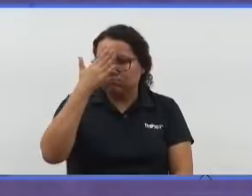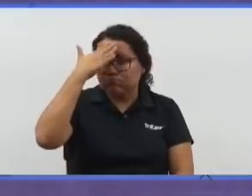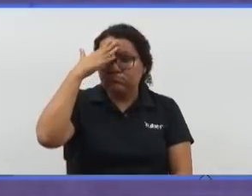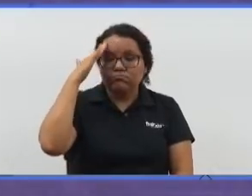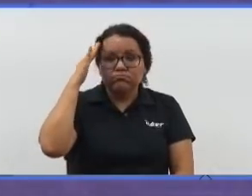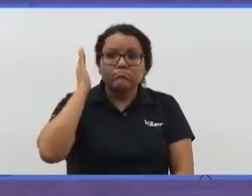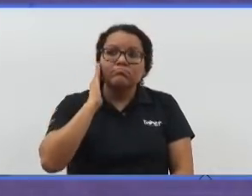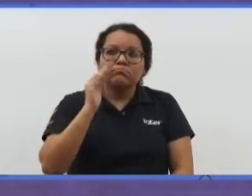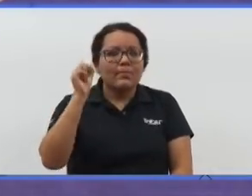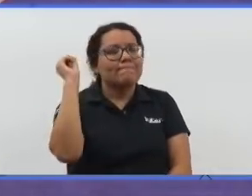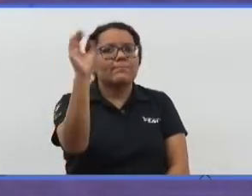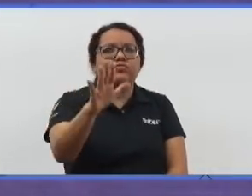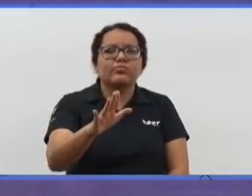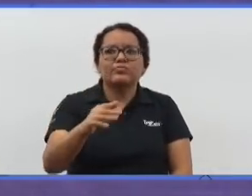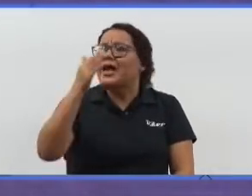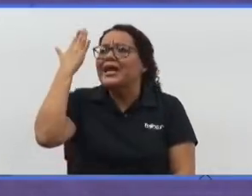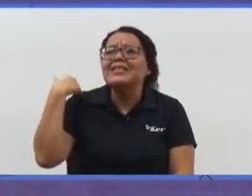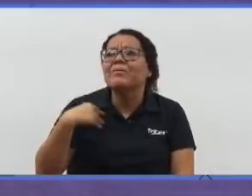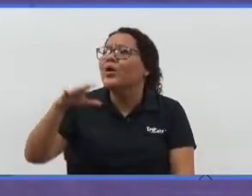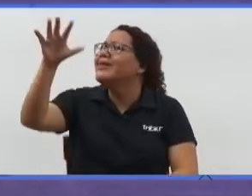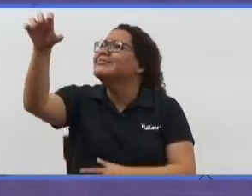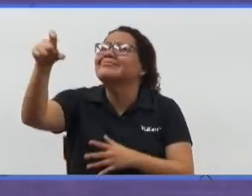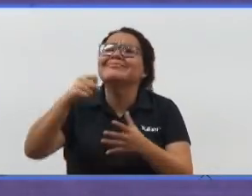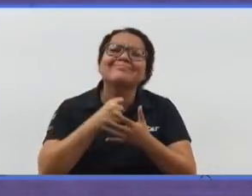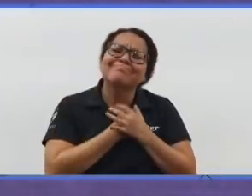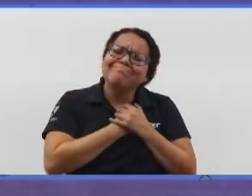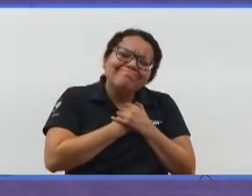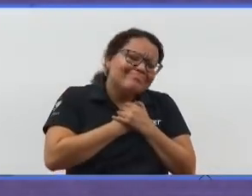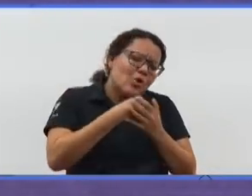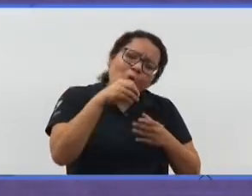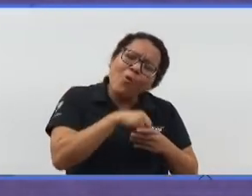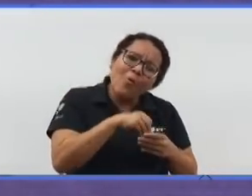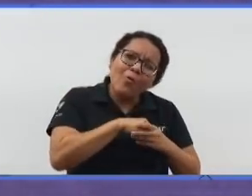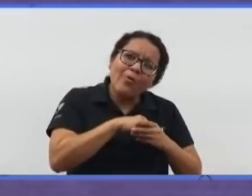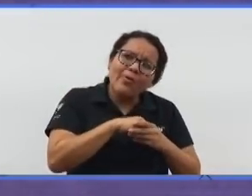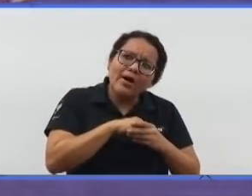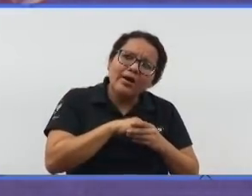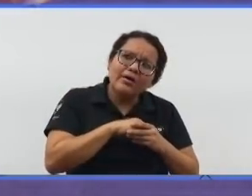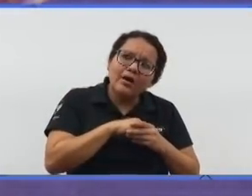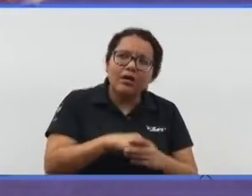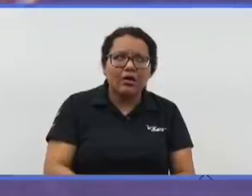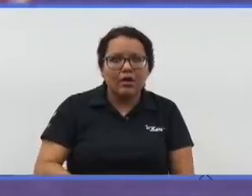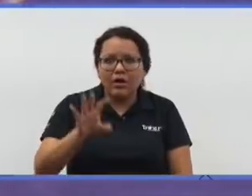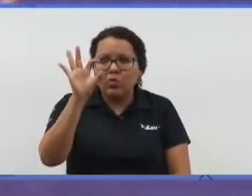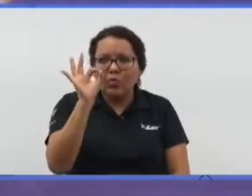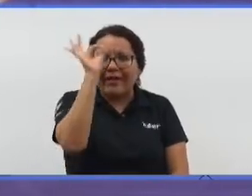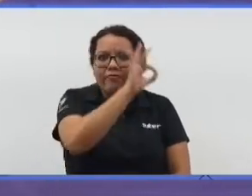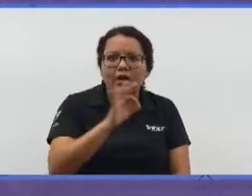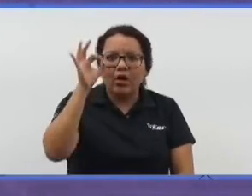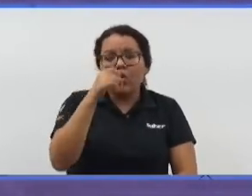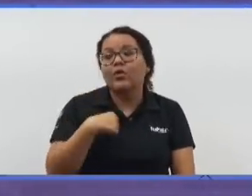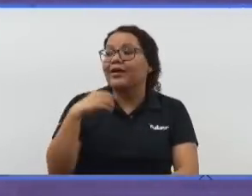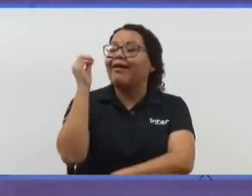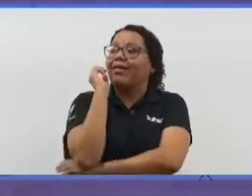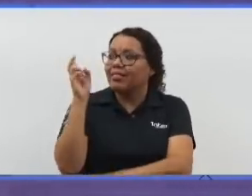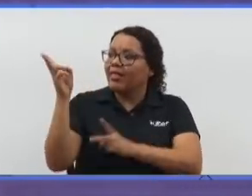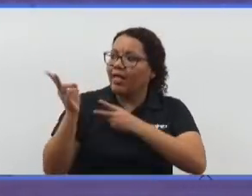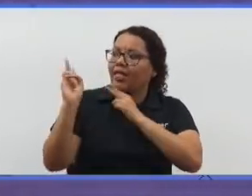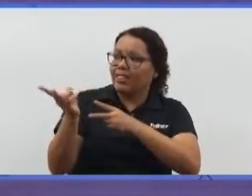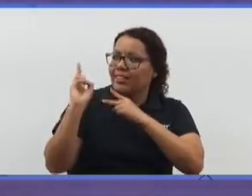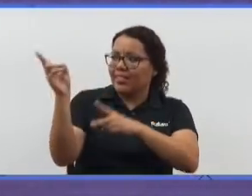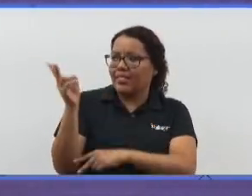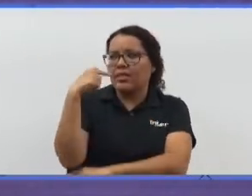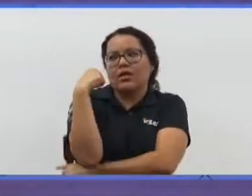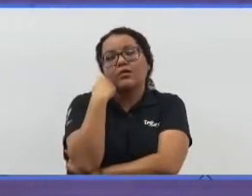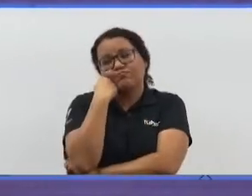así verá y la tiraba ella coleccionaba todo eso mi hermano vine oyendo lo mismo por nueve horas de camino de tal